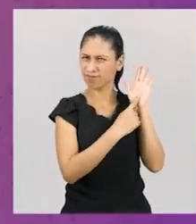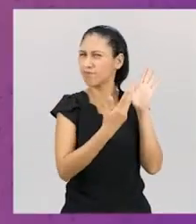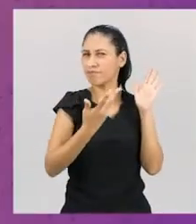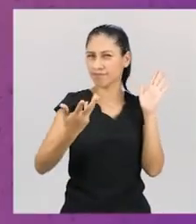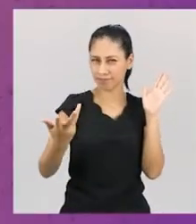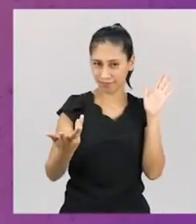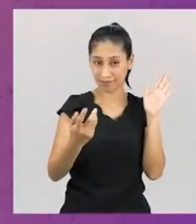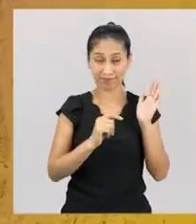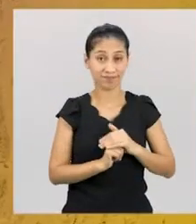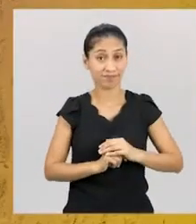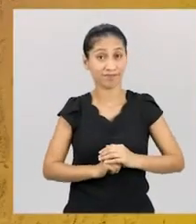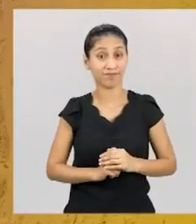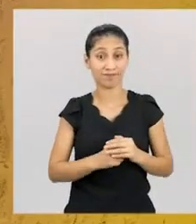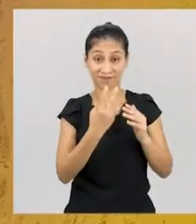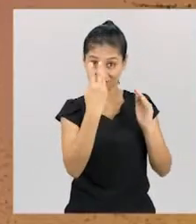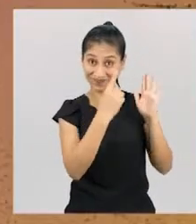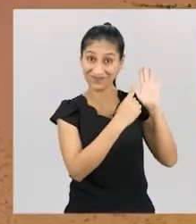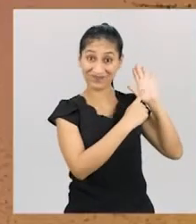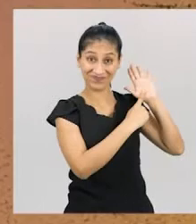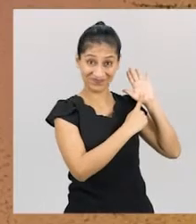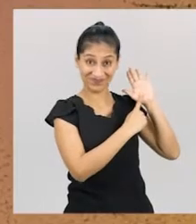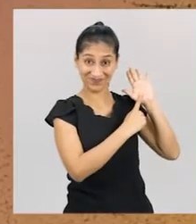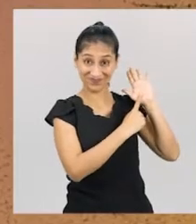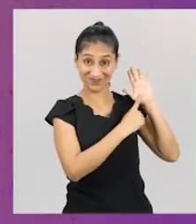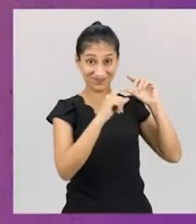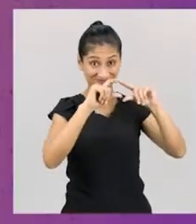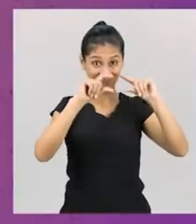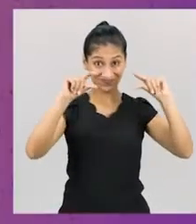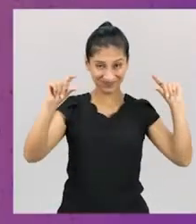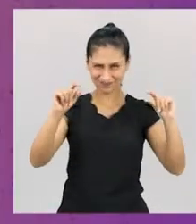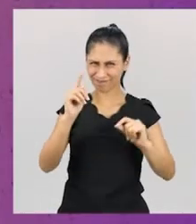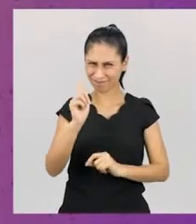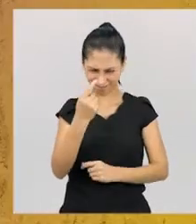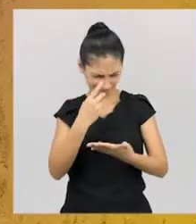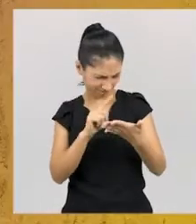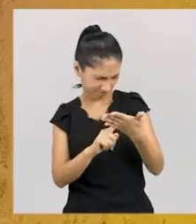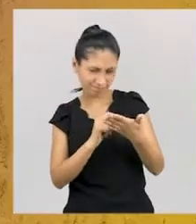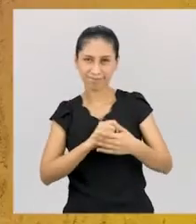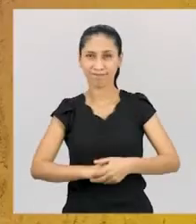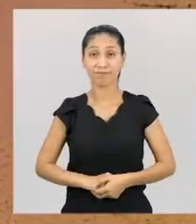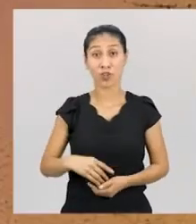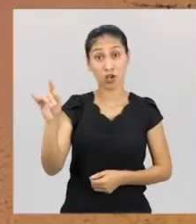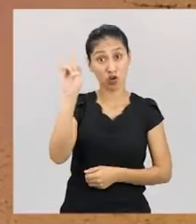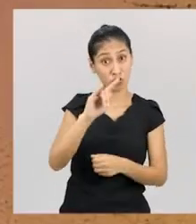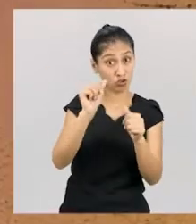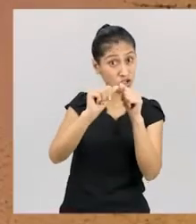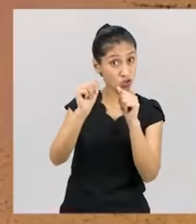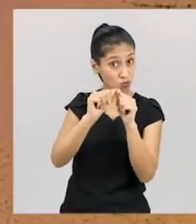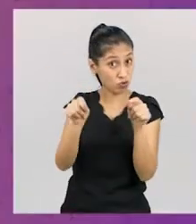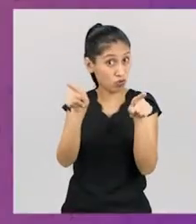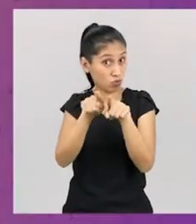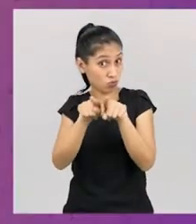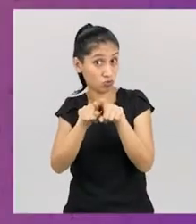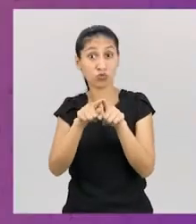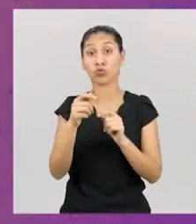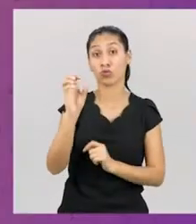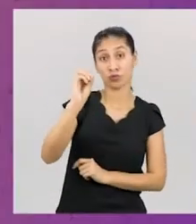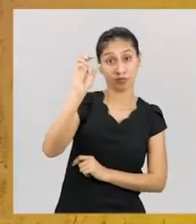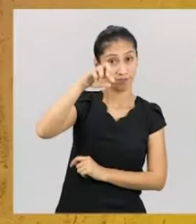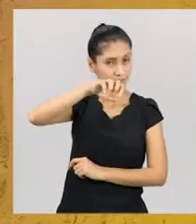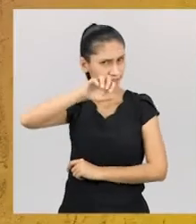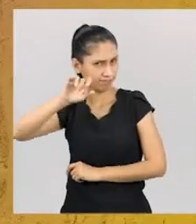lo siguiente: aplicar distintas estrategias en la resolución de retos que involucran el uso de números y